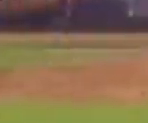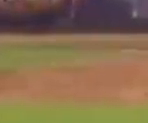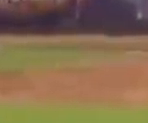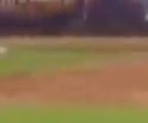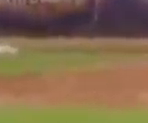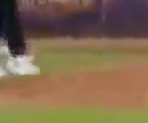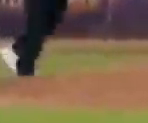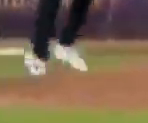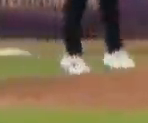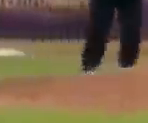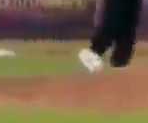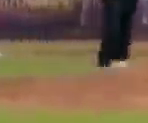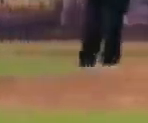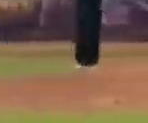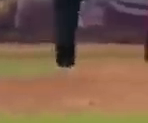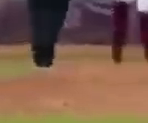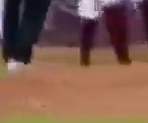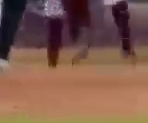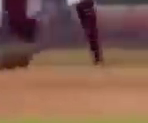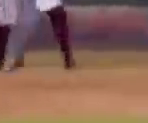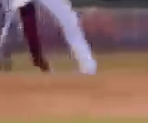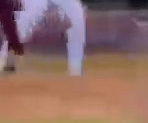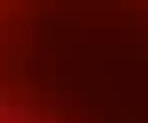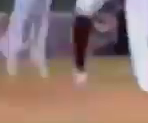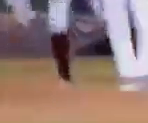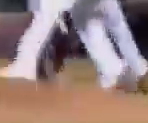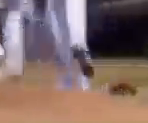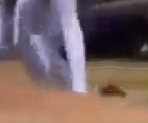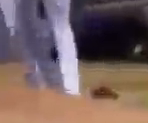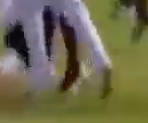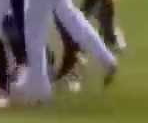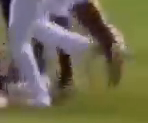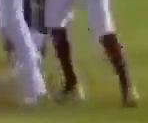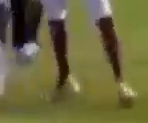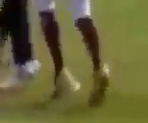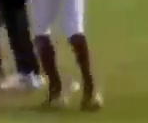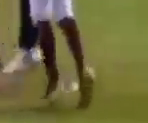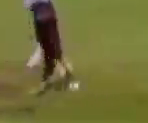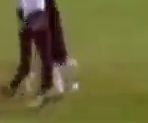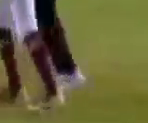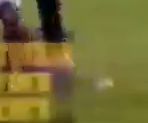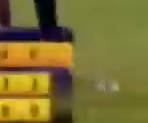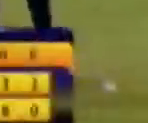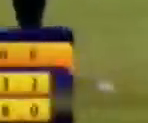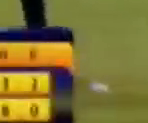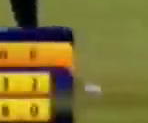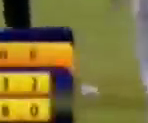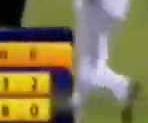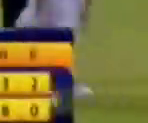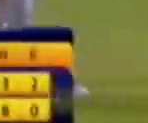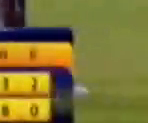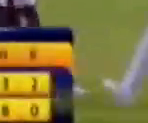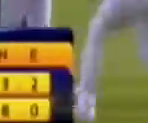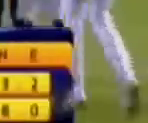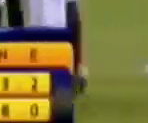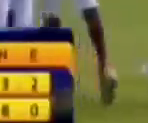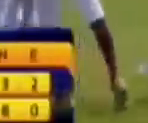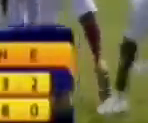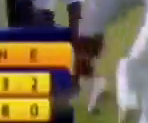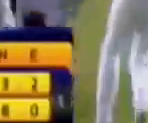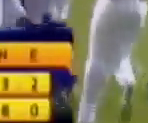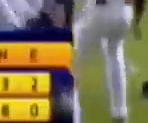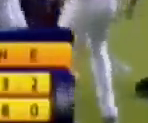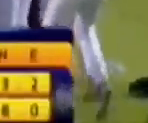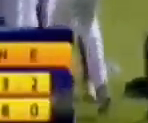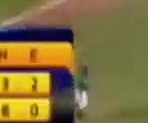Oficial victoria para Venezuela. Hace historia la selección venezolana. Señoras y